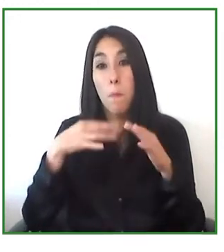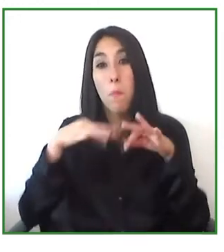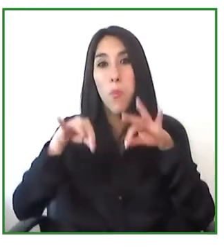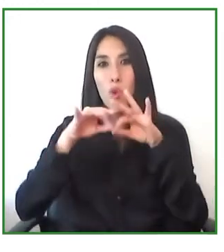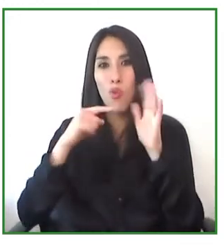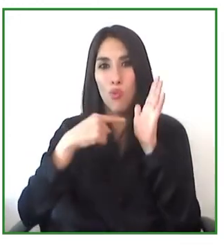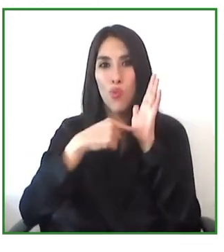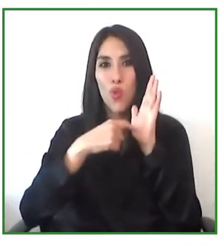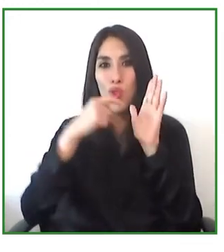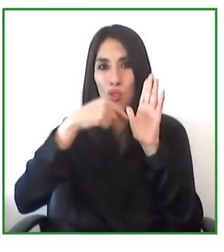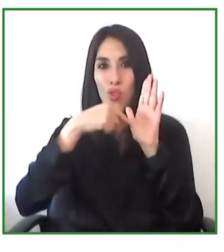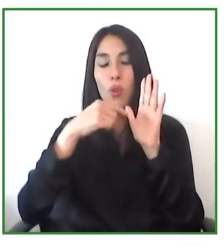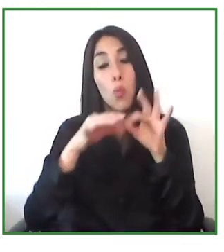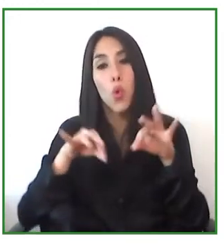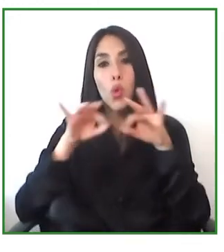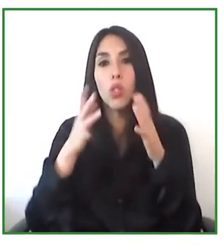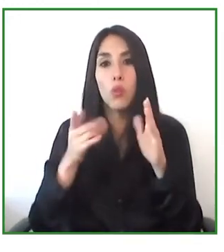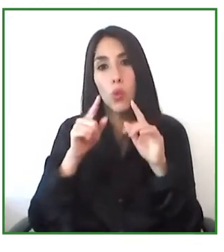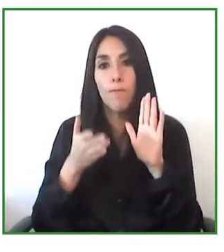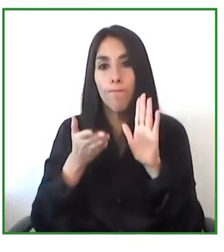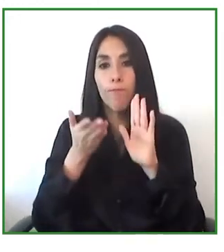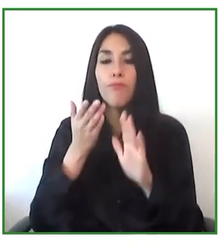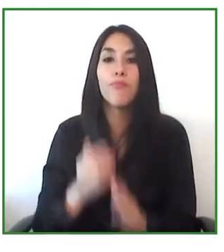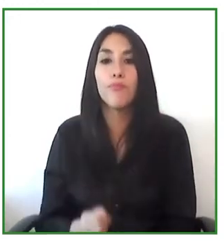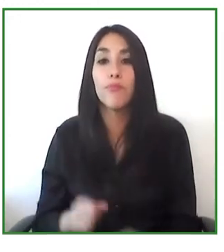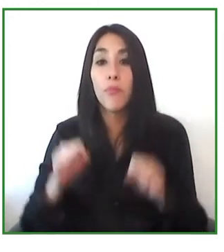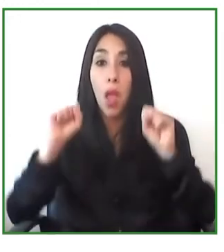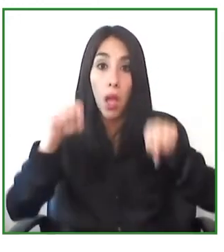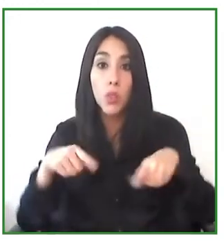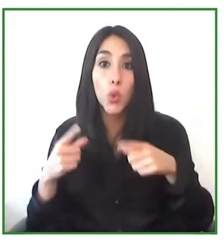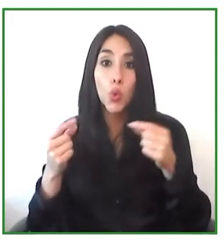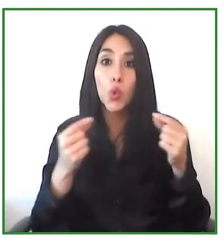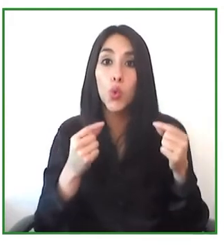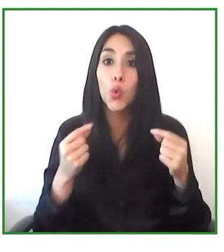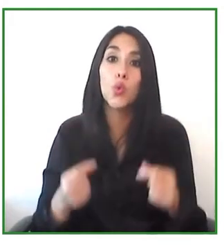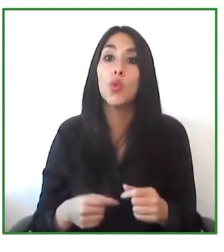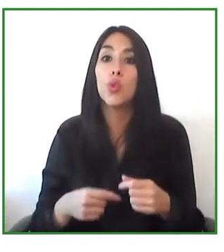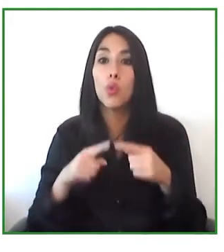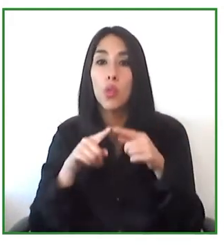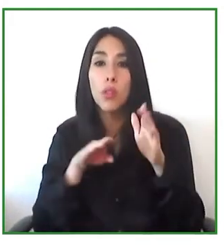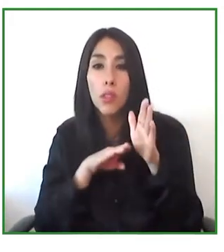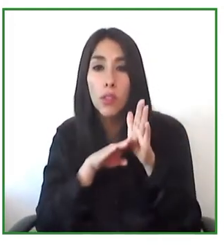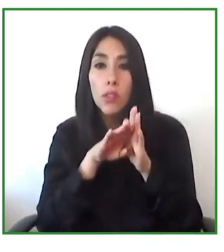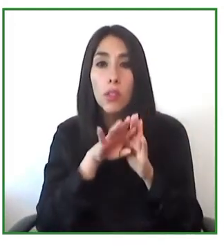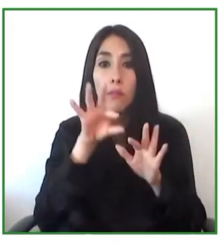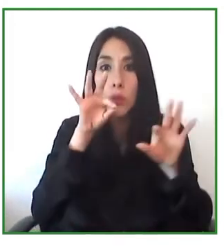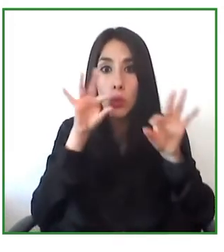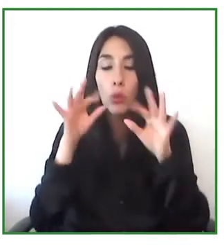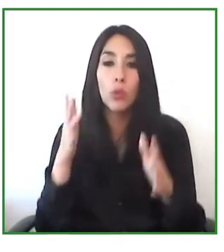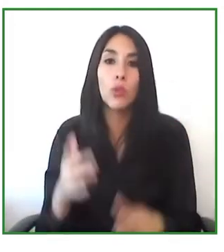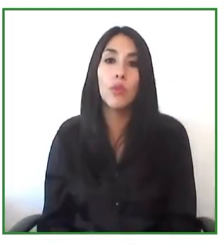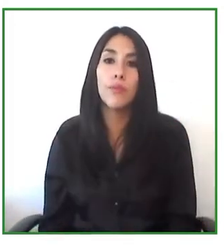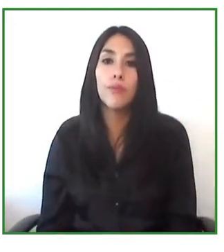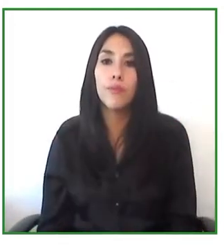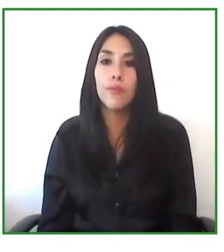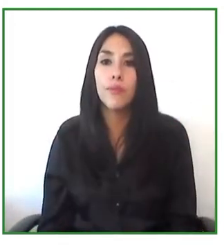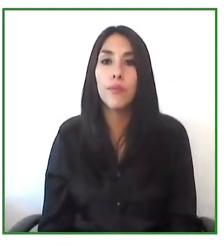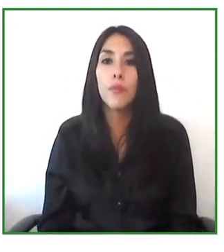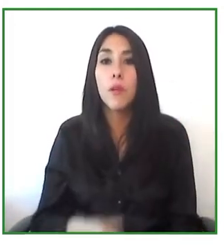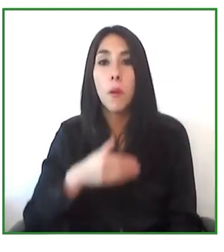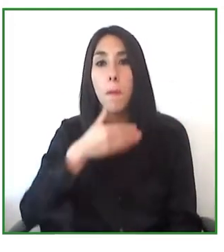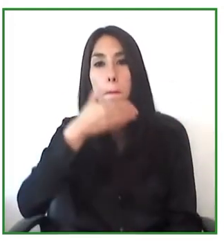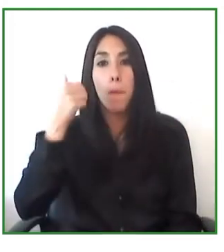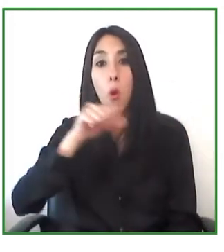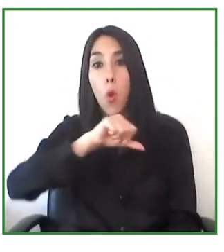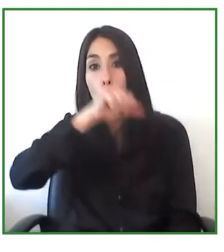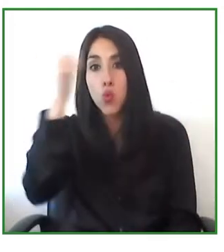para que se pueda hacer la mensuración. Y tenemos también un objetivo de hacer